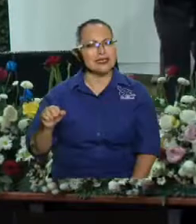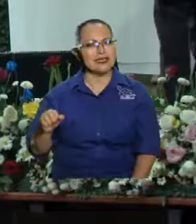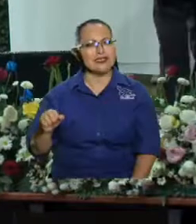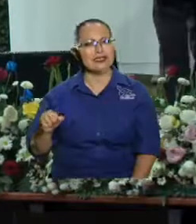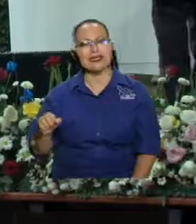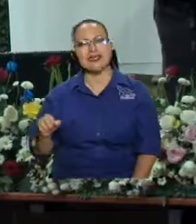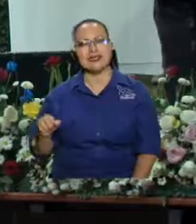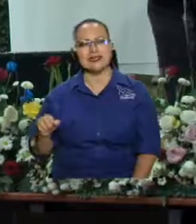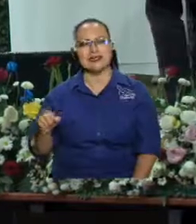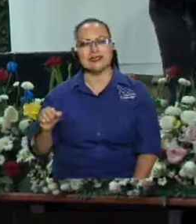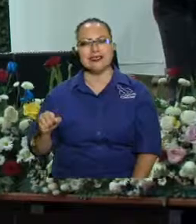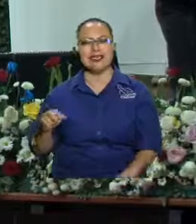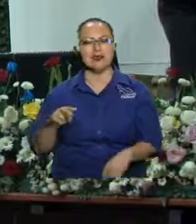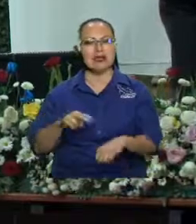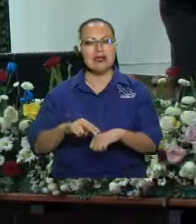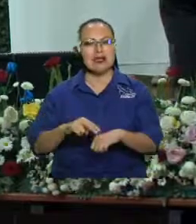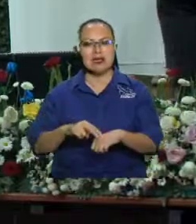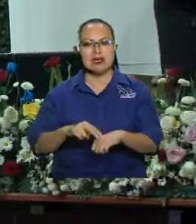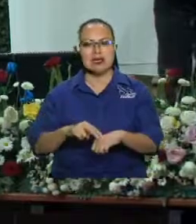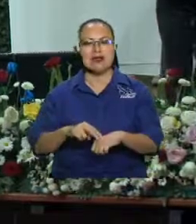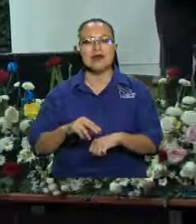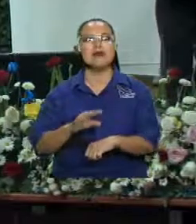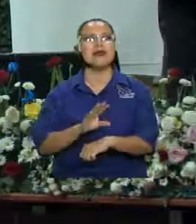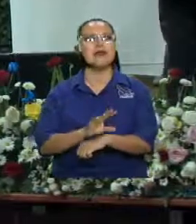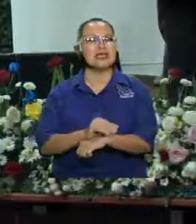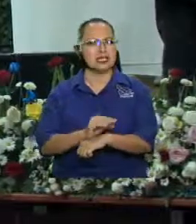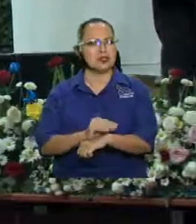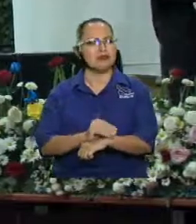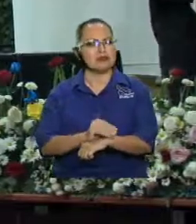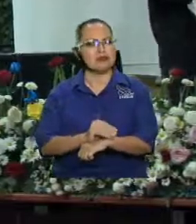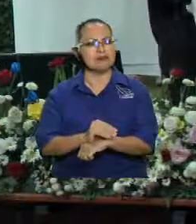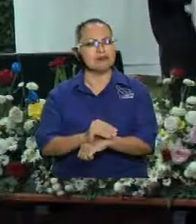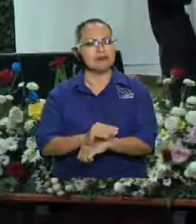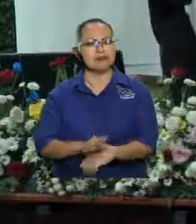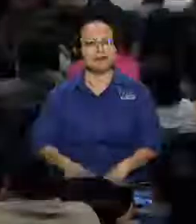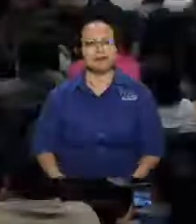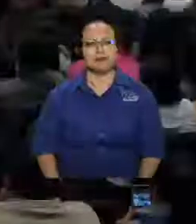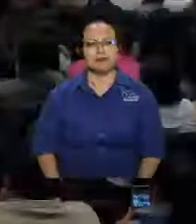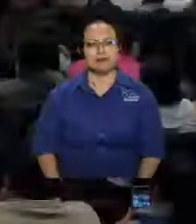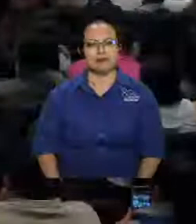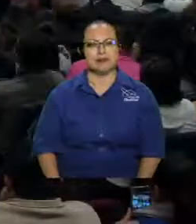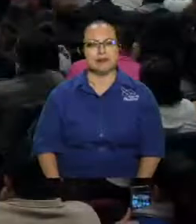eso es lícito. Eso es lícito. La recreación es lícita,